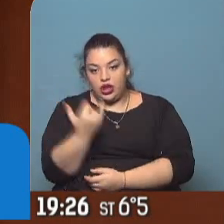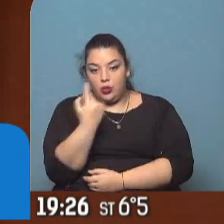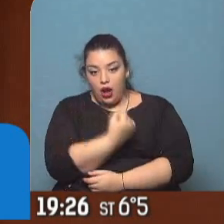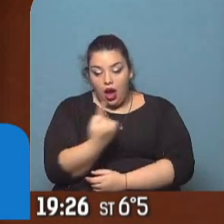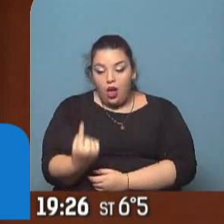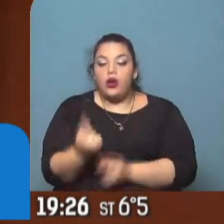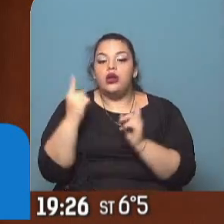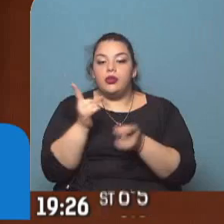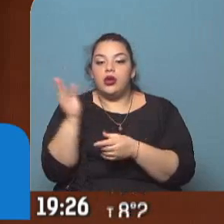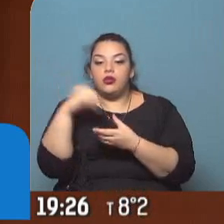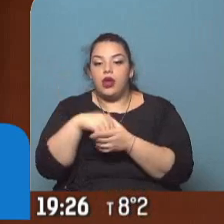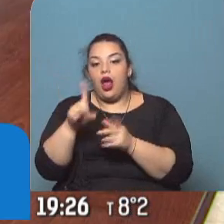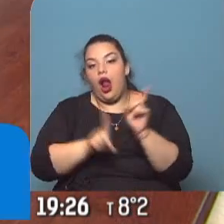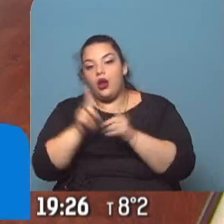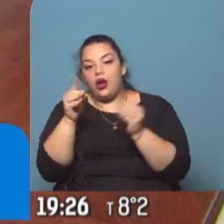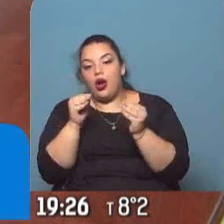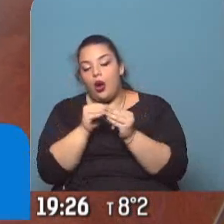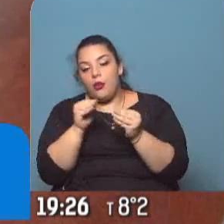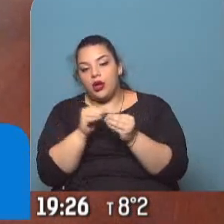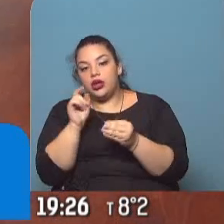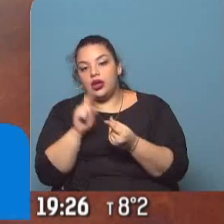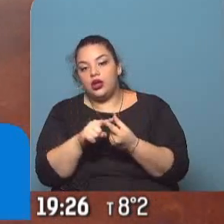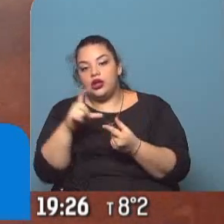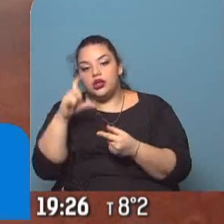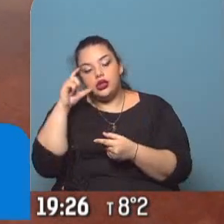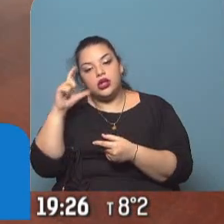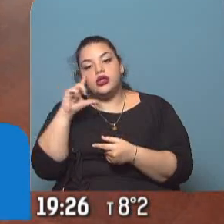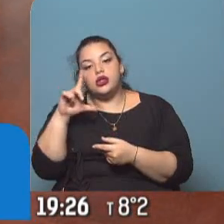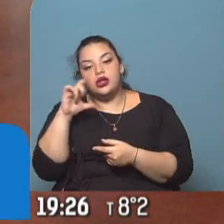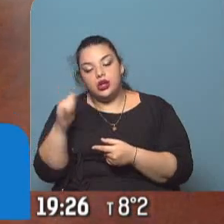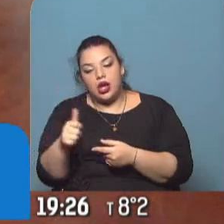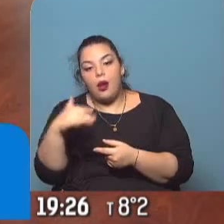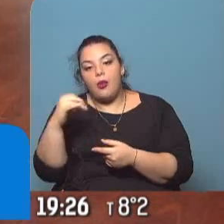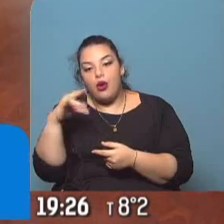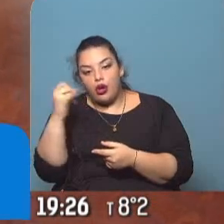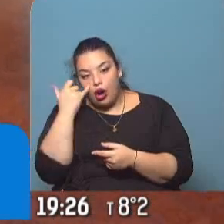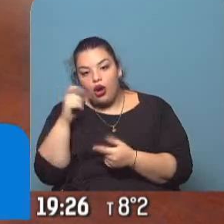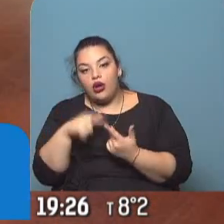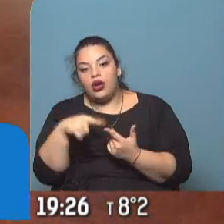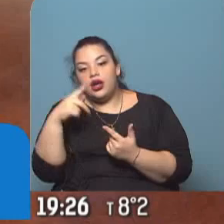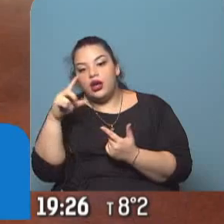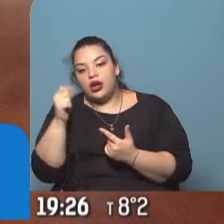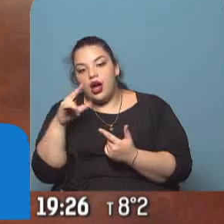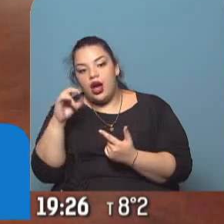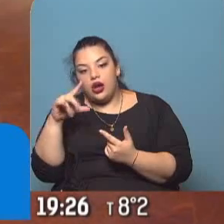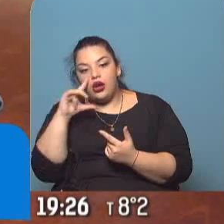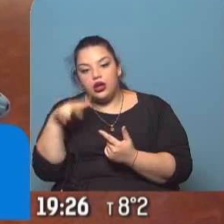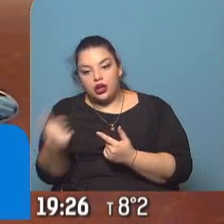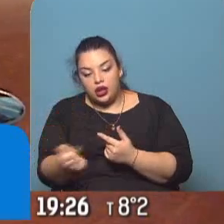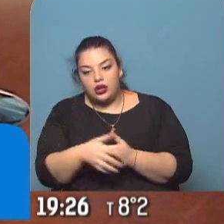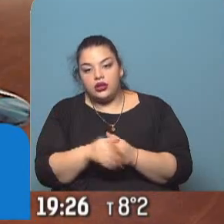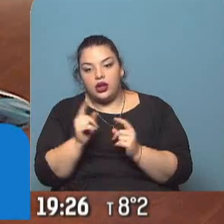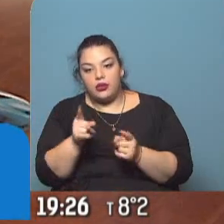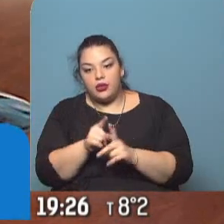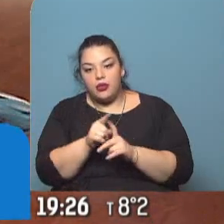e incluyendo también a otras compañeras como Cecilia Moró y Carolina Moisés, también como parte de un armado más general que contemplara